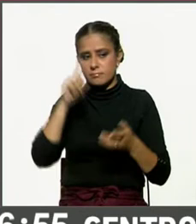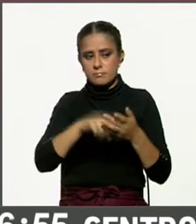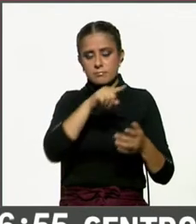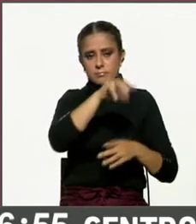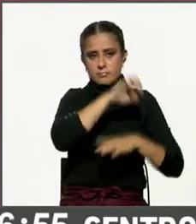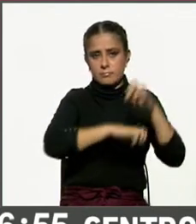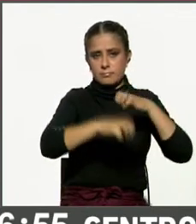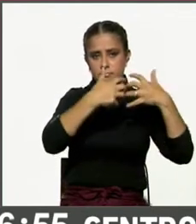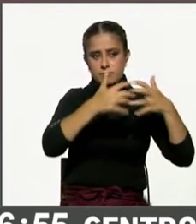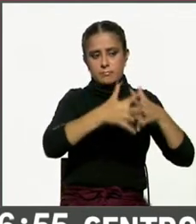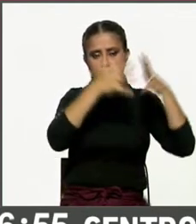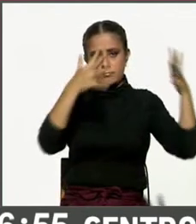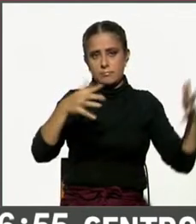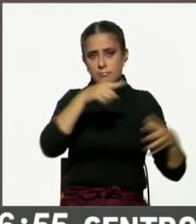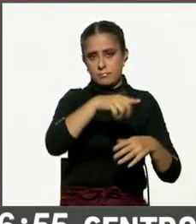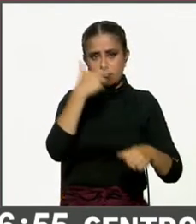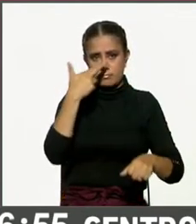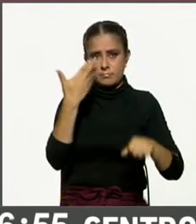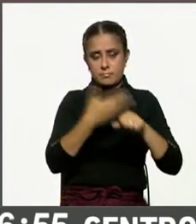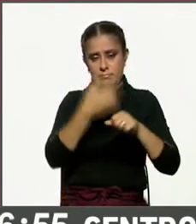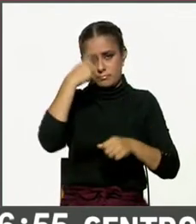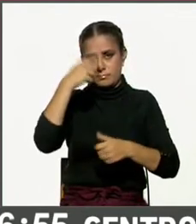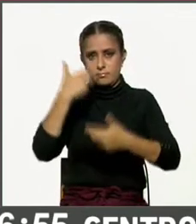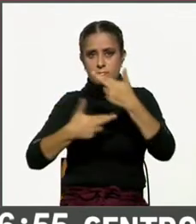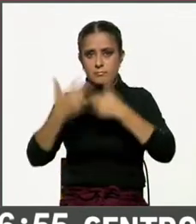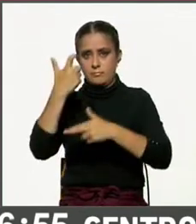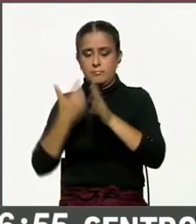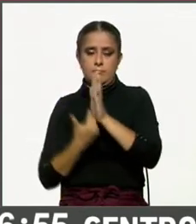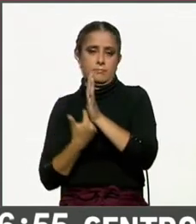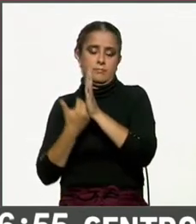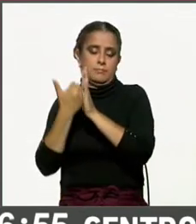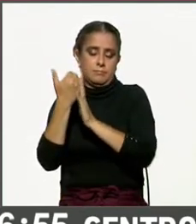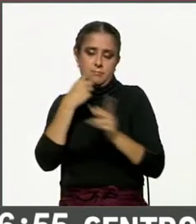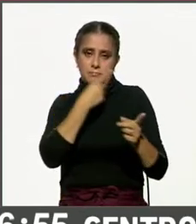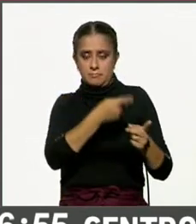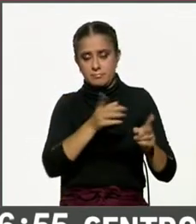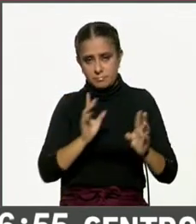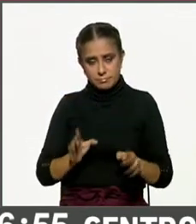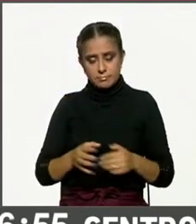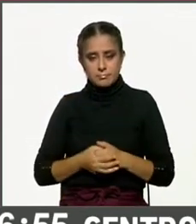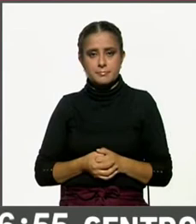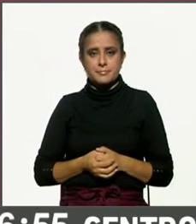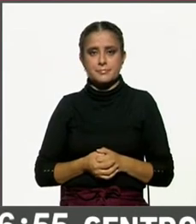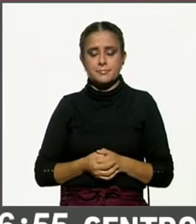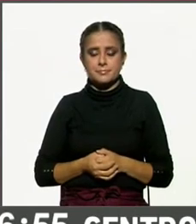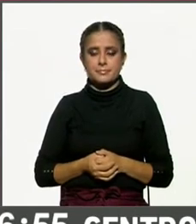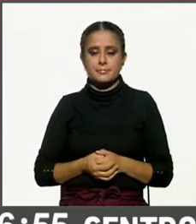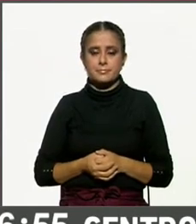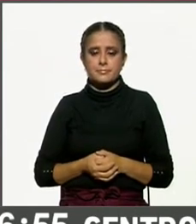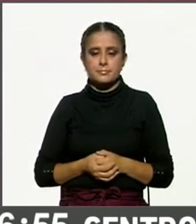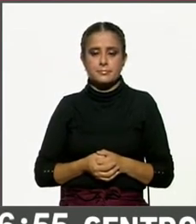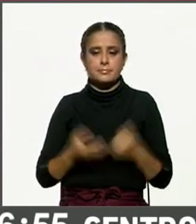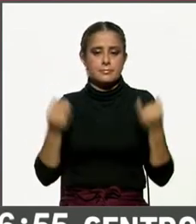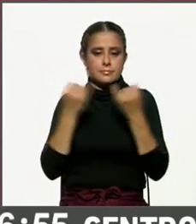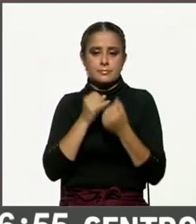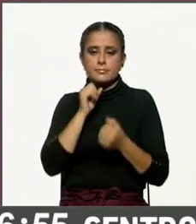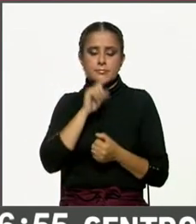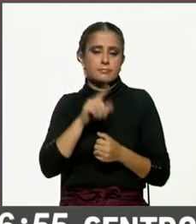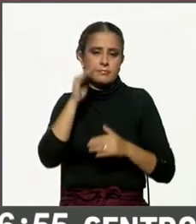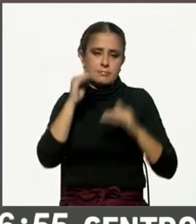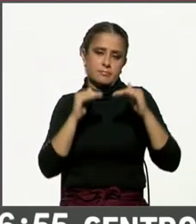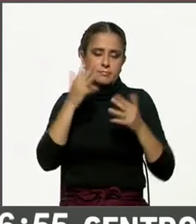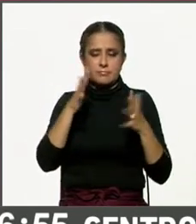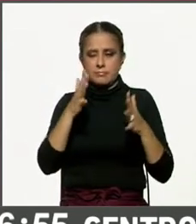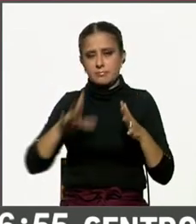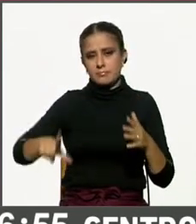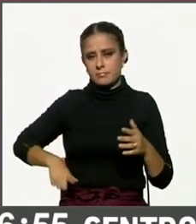Esto creo yo que es un dato pues que digamos es igual al gobierno, pero